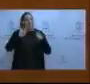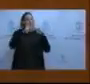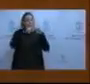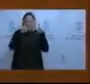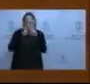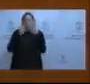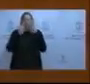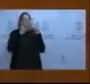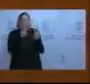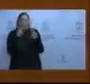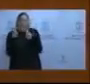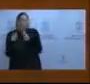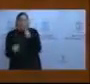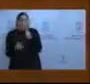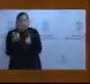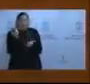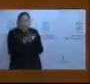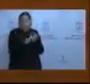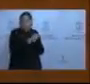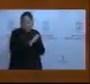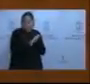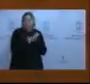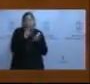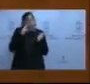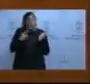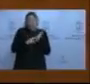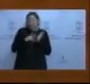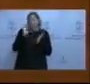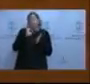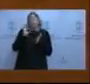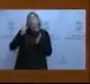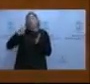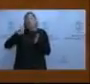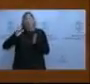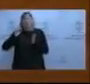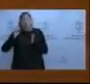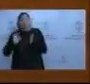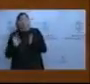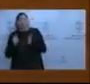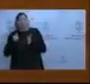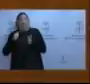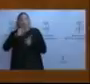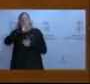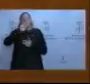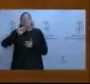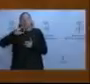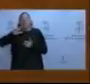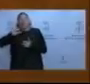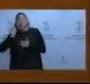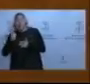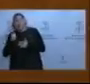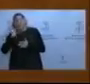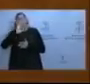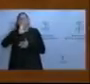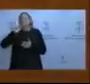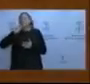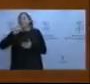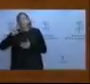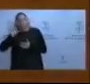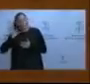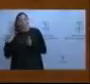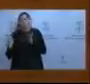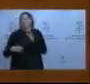en el informe, como Sogepsa, Zalia o Sedes, ¿no? Y nosotros tememos que se va a